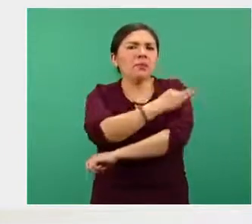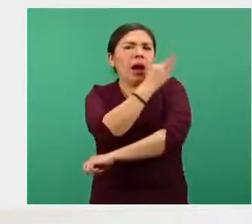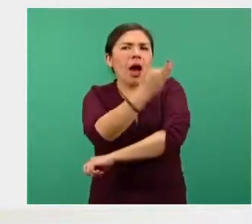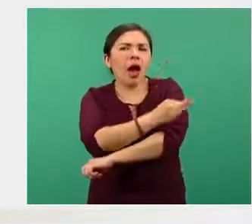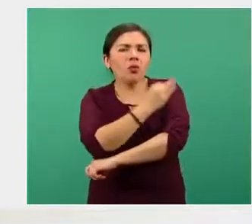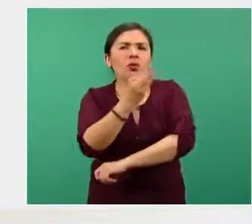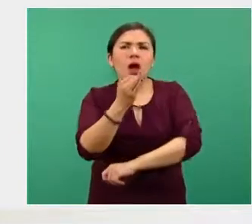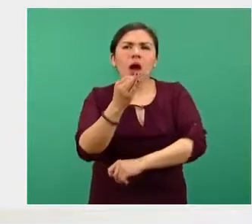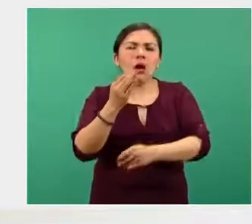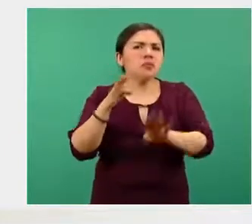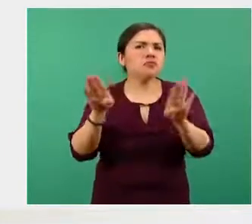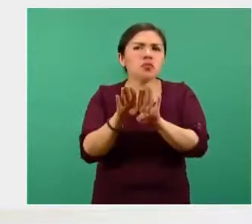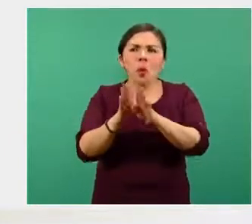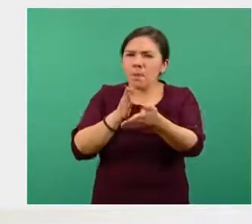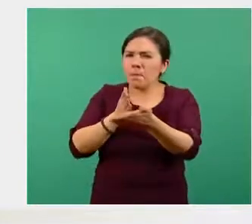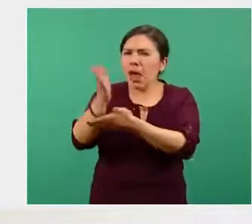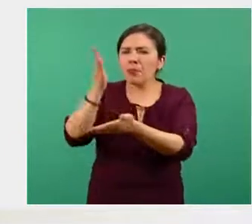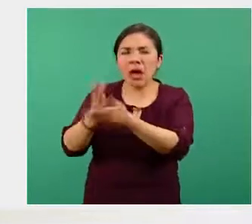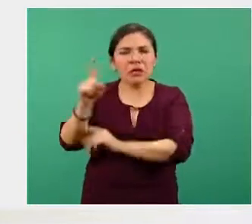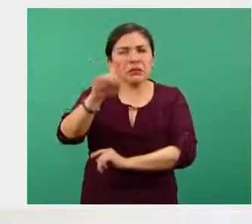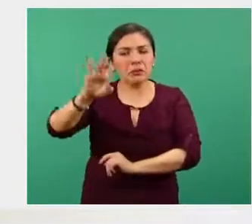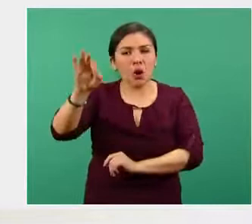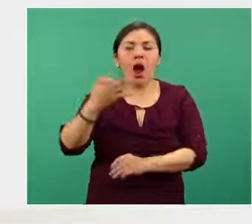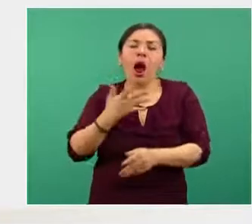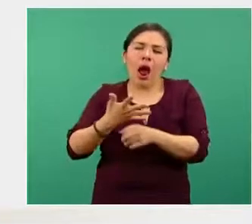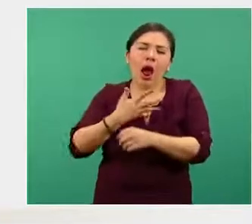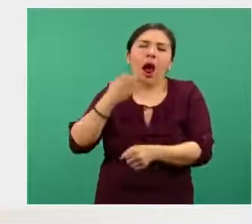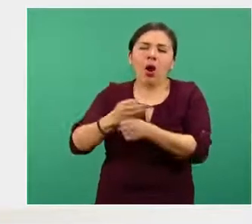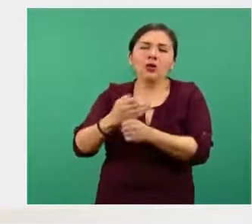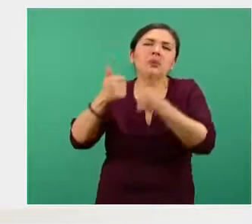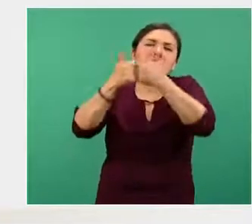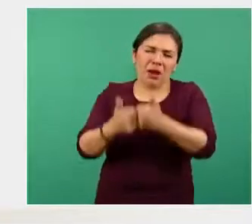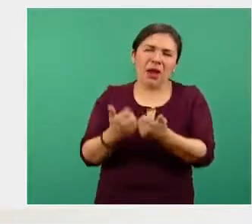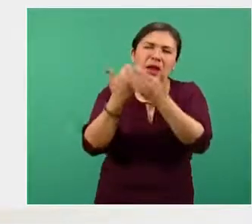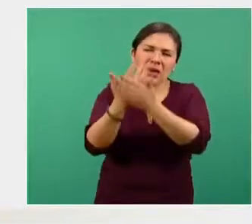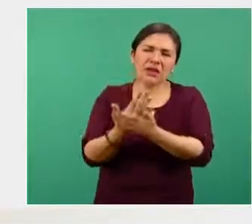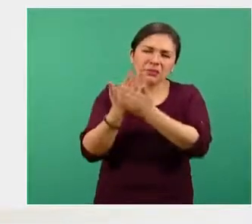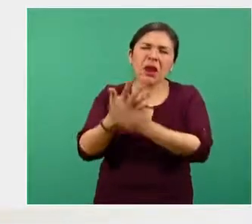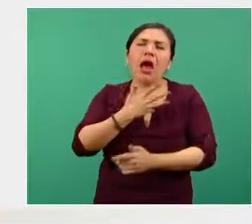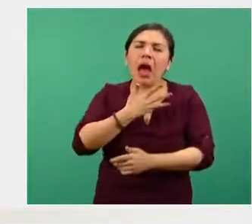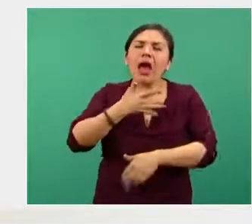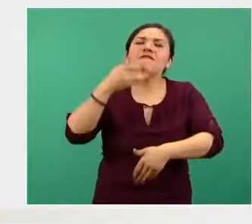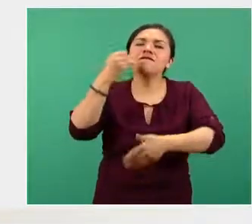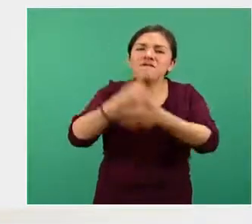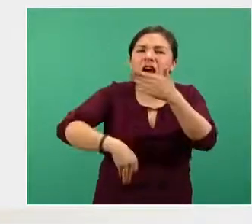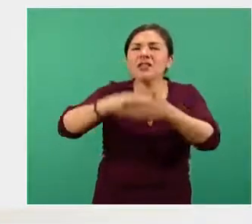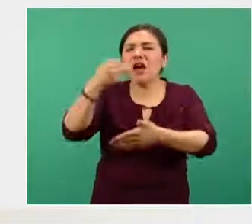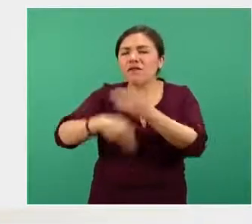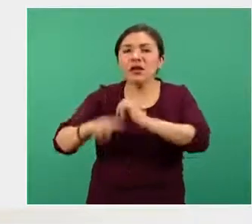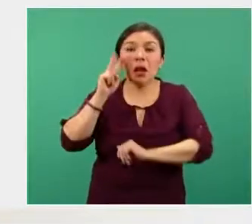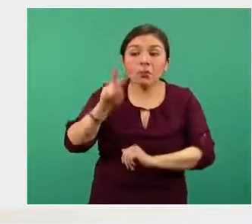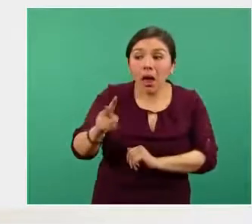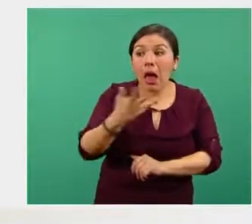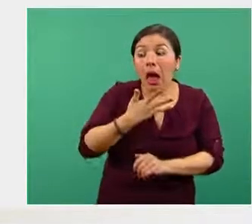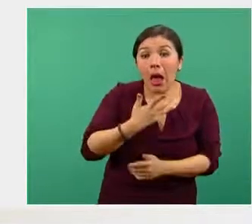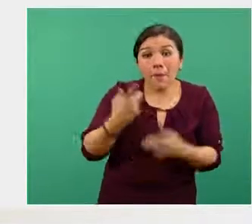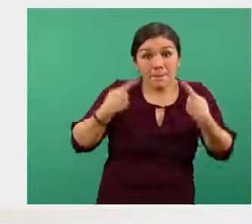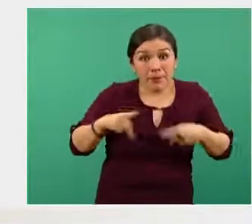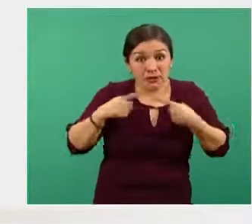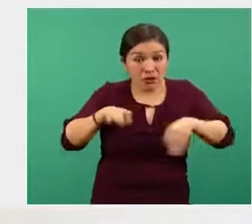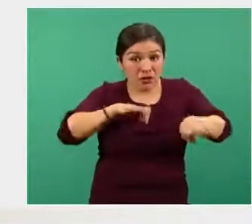lograron las metas correspondientes, pues se ha mantenido en stand-by. Obviamente se continúan identificando si todavía hay